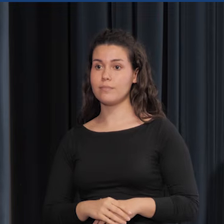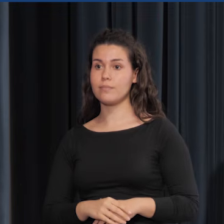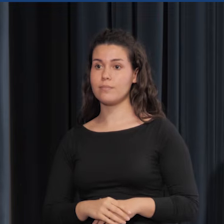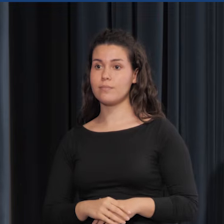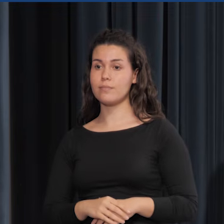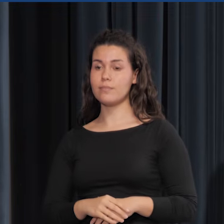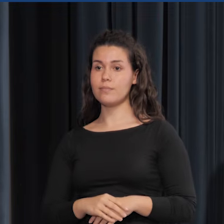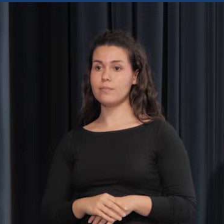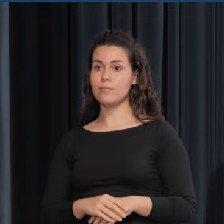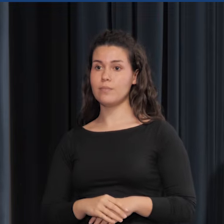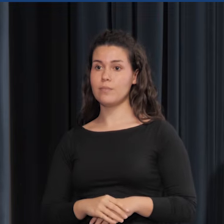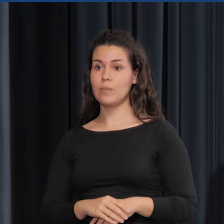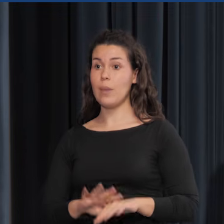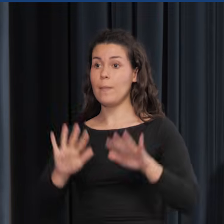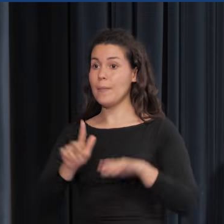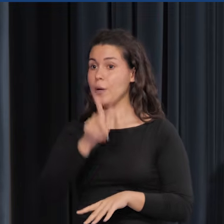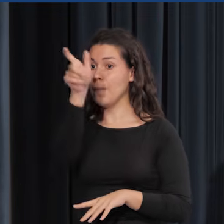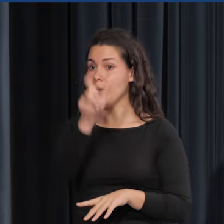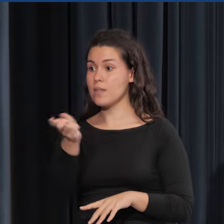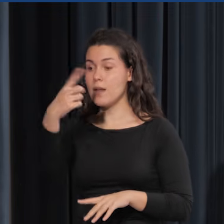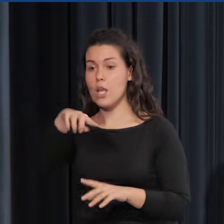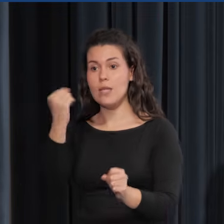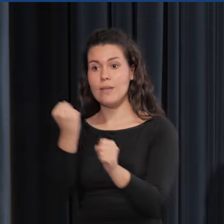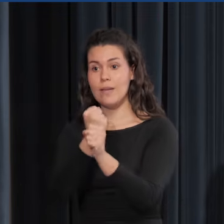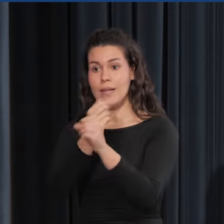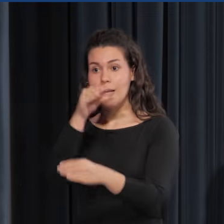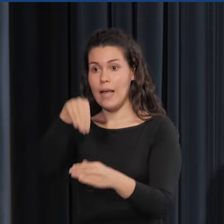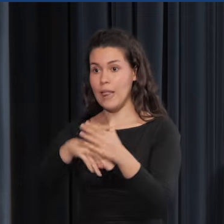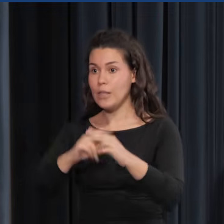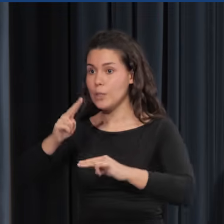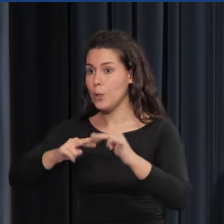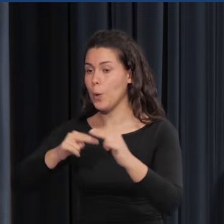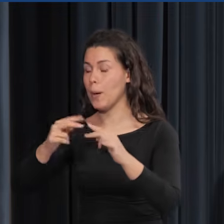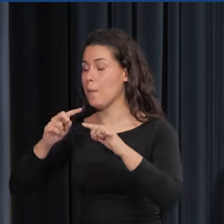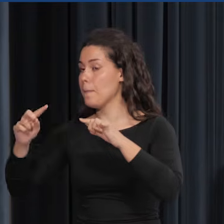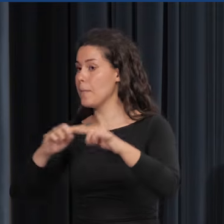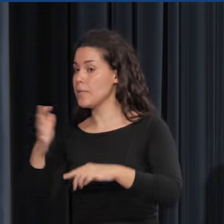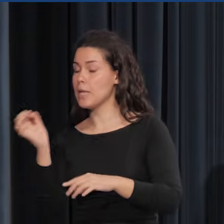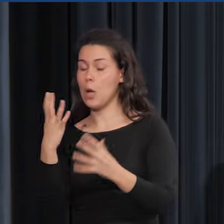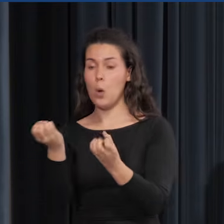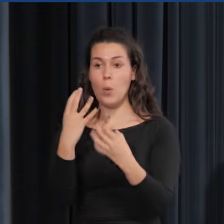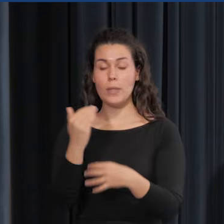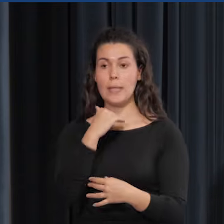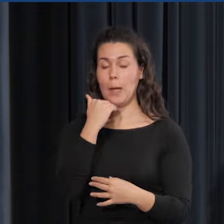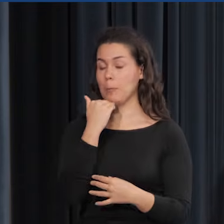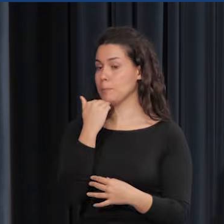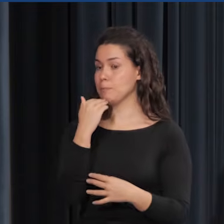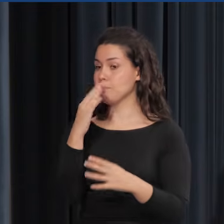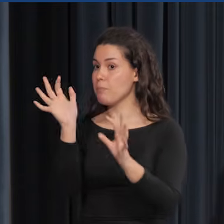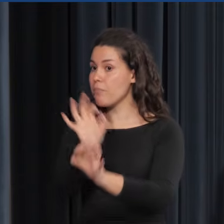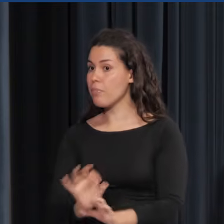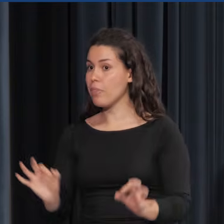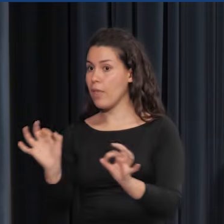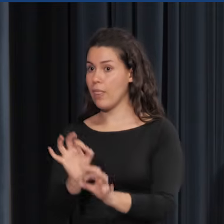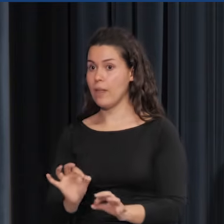de las personas que han trabajado en las obras en este edificio. Este en concreto